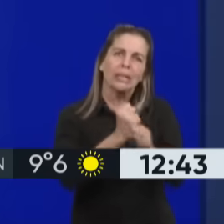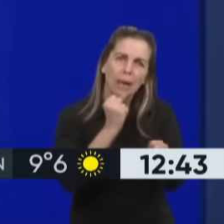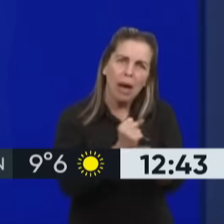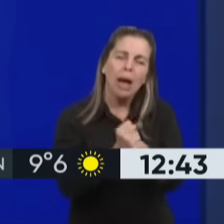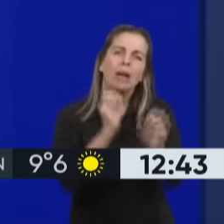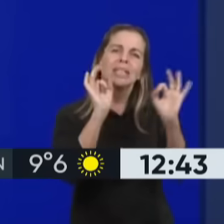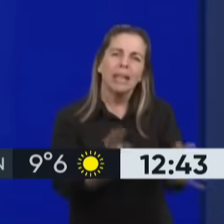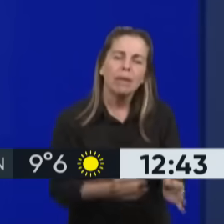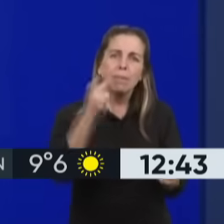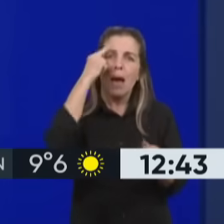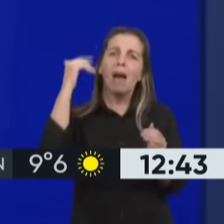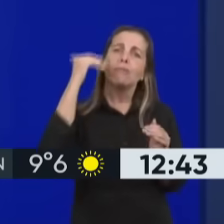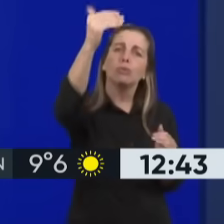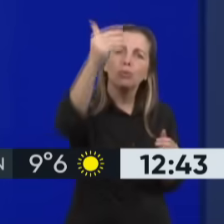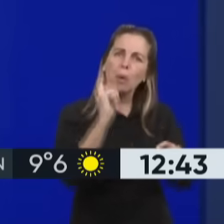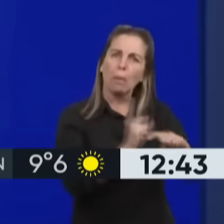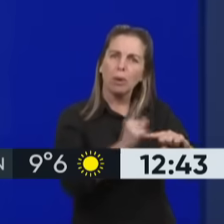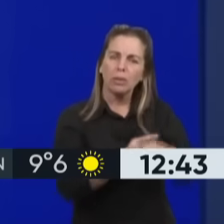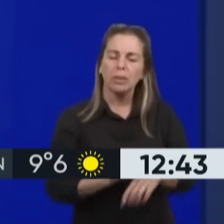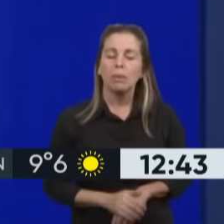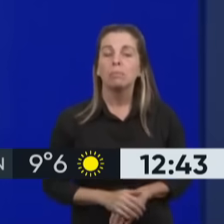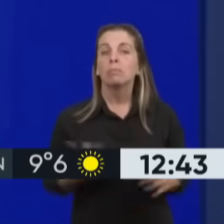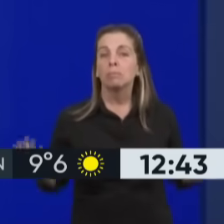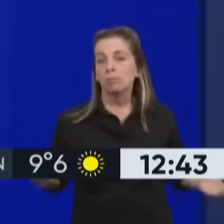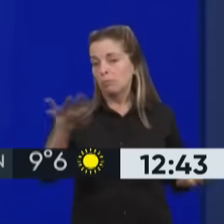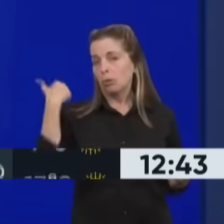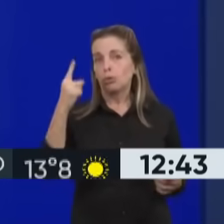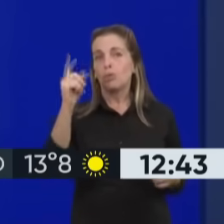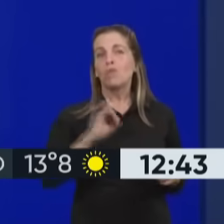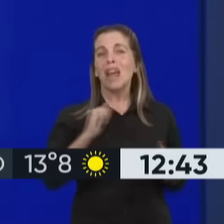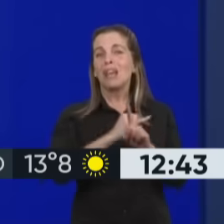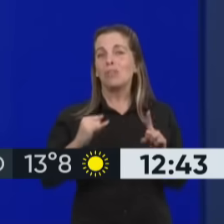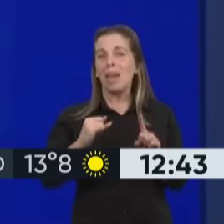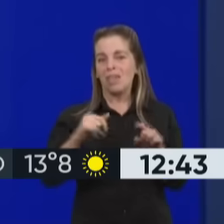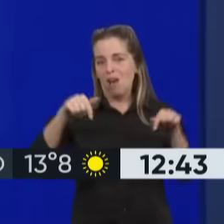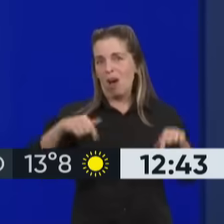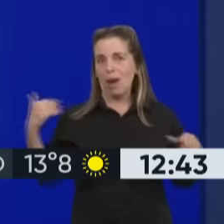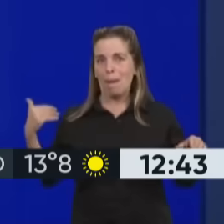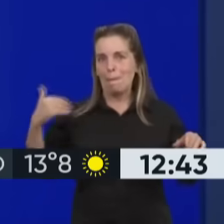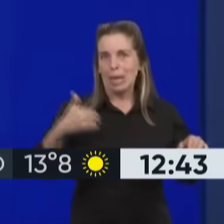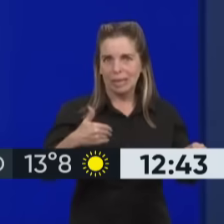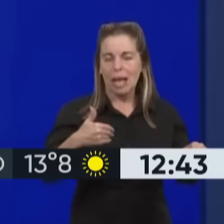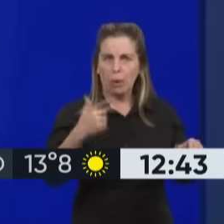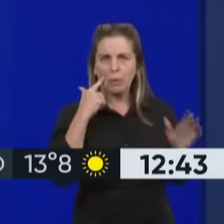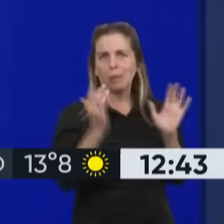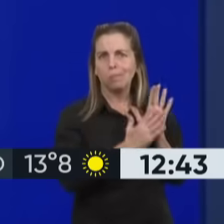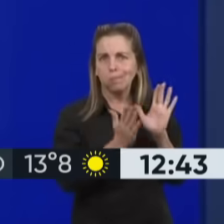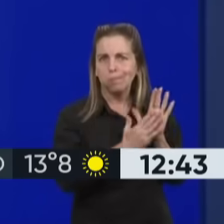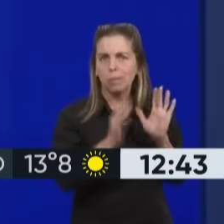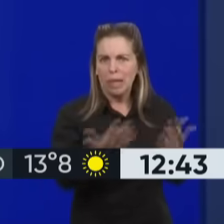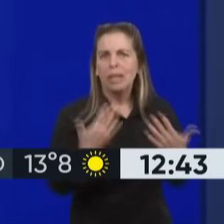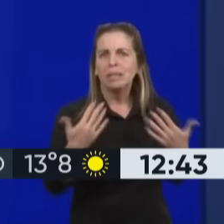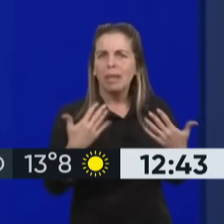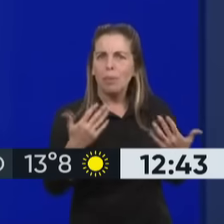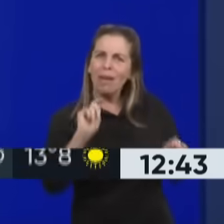serían duraderos. Un año y medio después hemos demostrado que hacer las cosas de otra forma es posible, que no hay